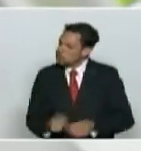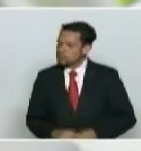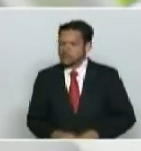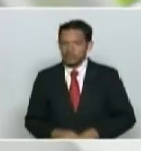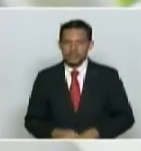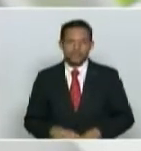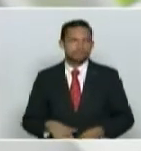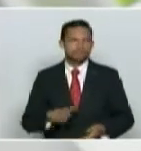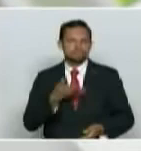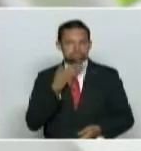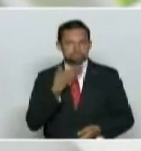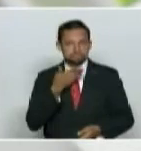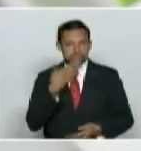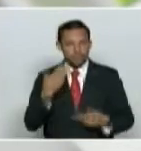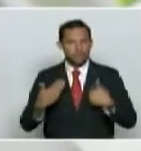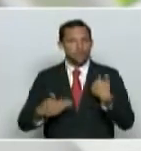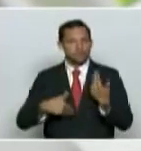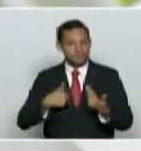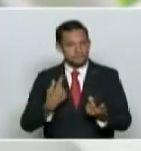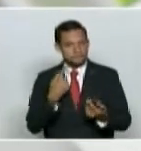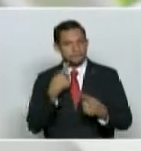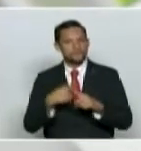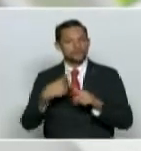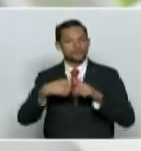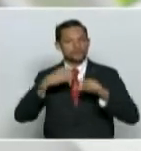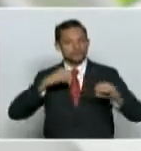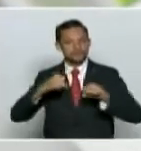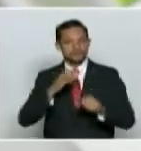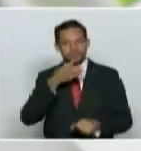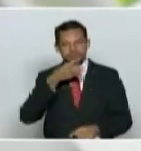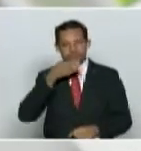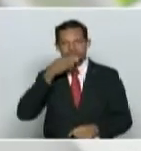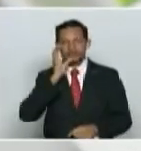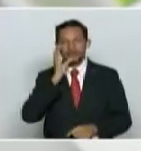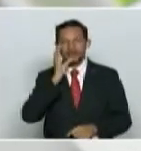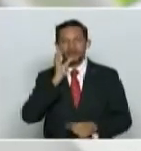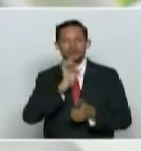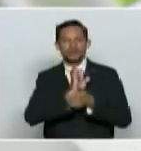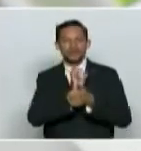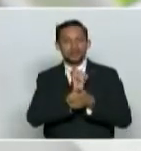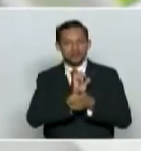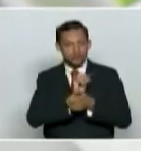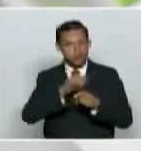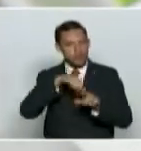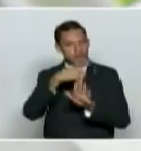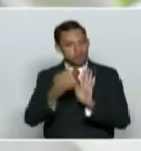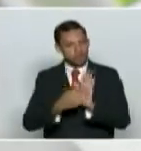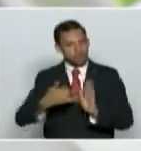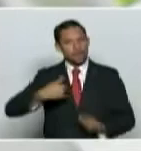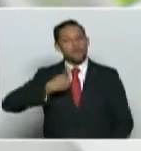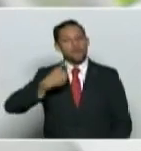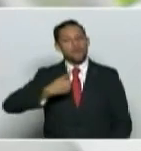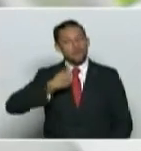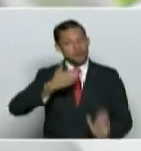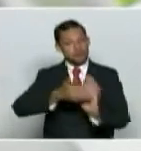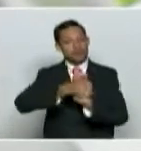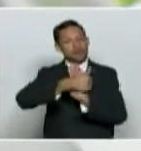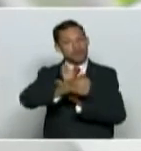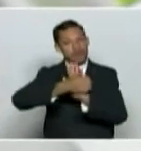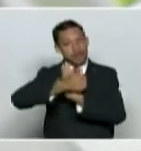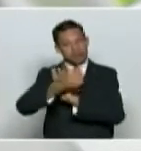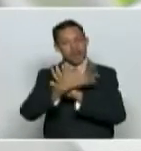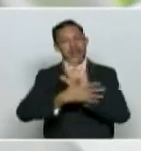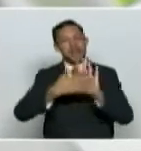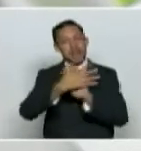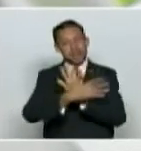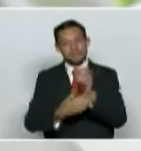algo supremamente importante, ya que en Caldas y en la región hay talentos, jóvenes talentos muy, muy grandes. Lo que pasa es